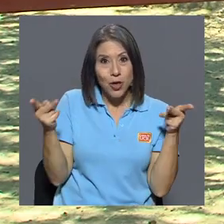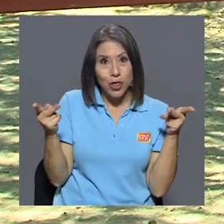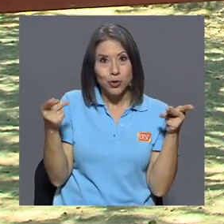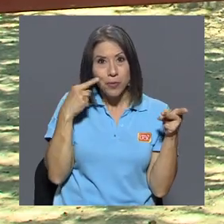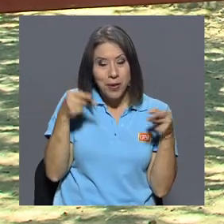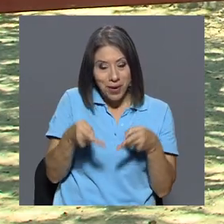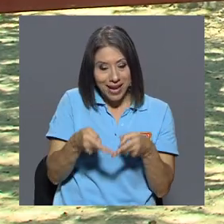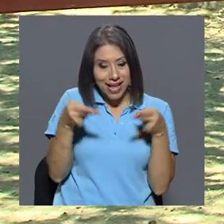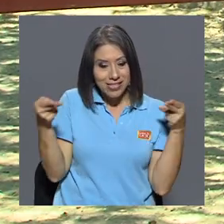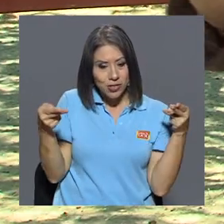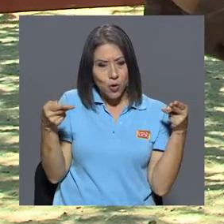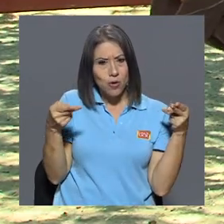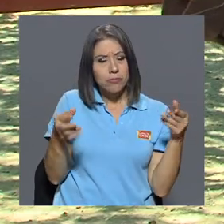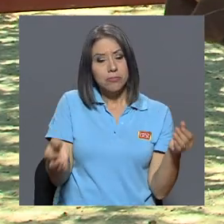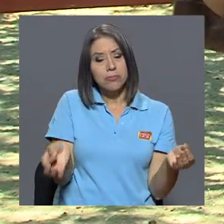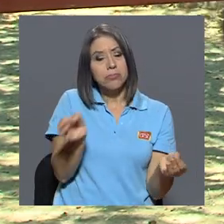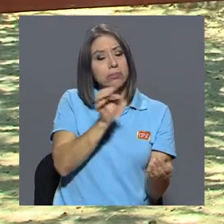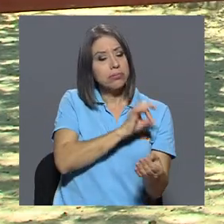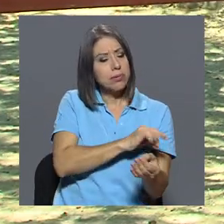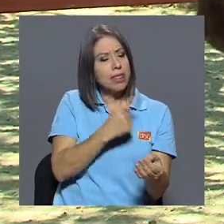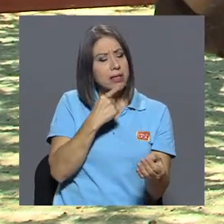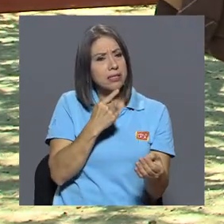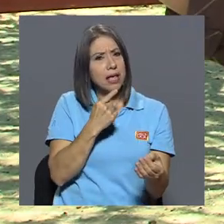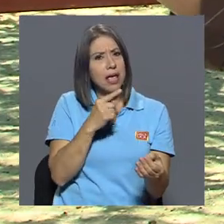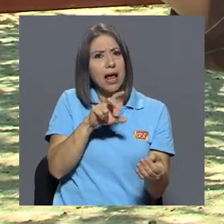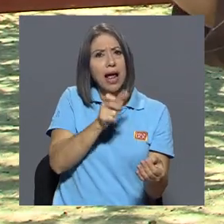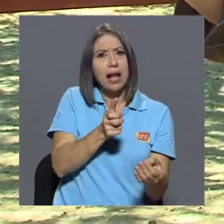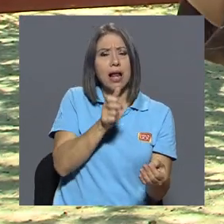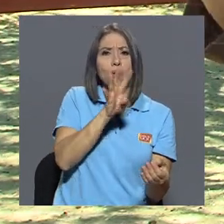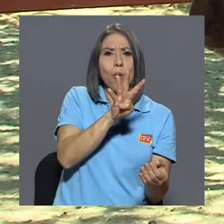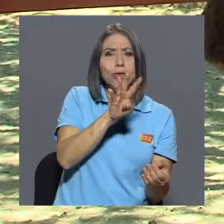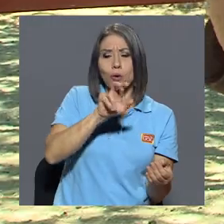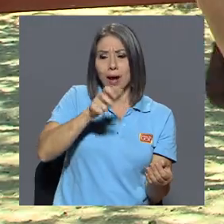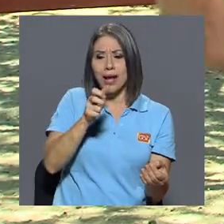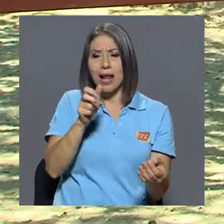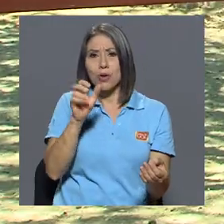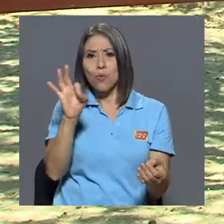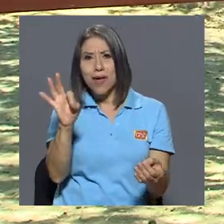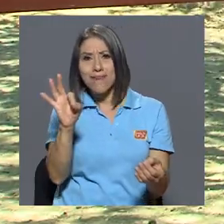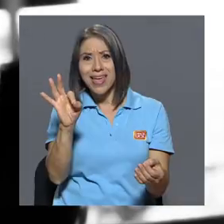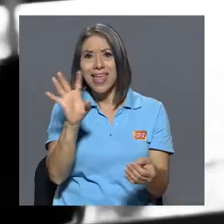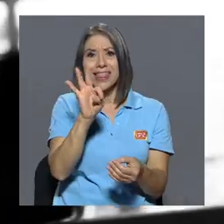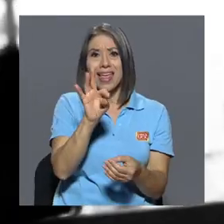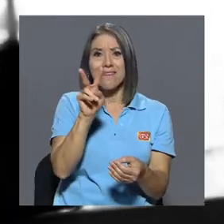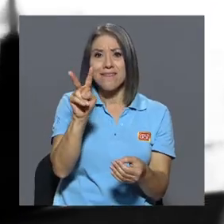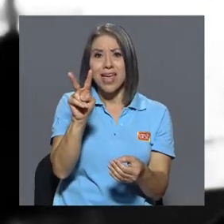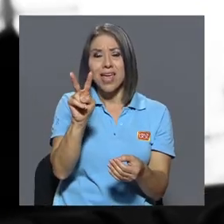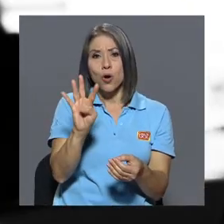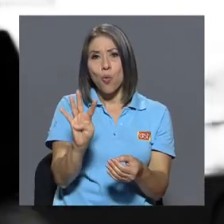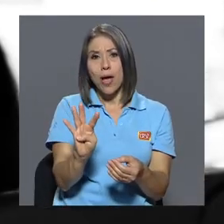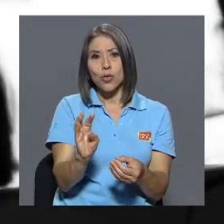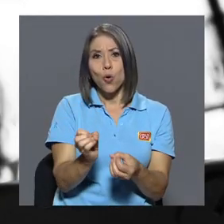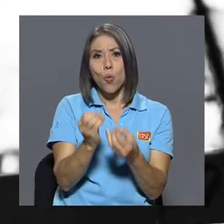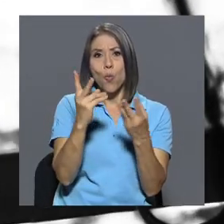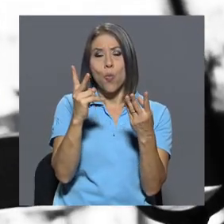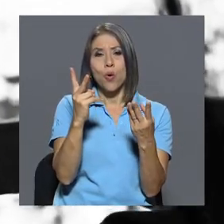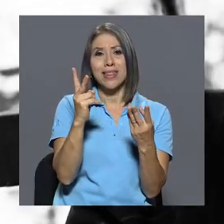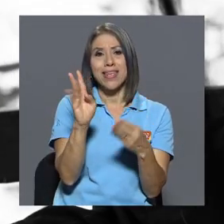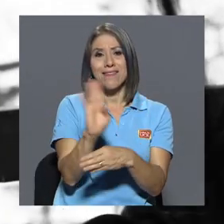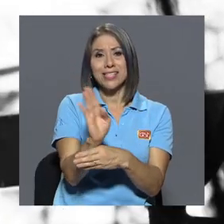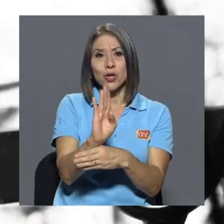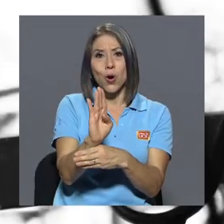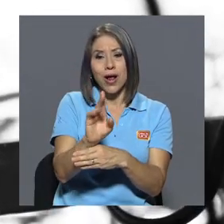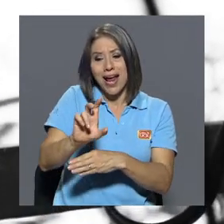dice... TV4, canales 4 y 9, TV4 Multivisión, canales oficiales de